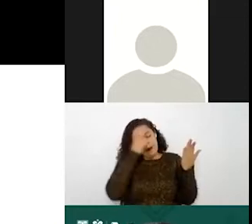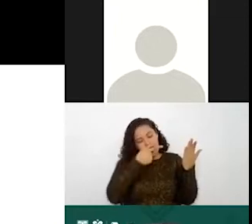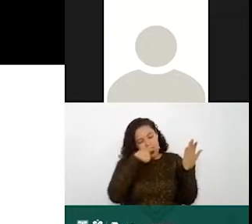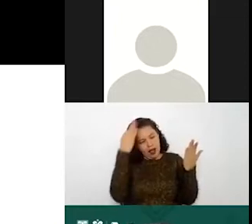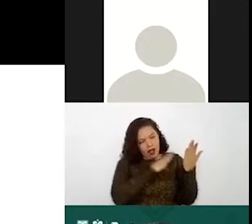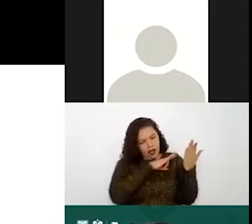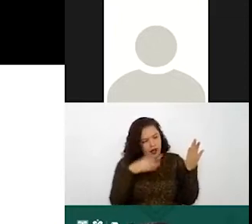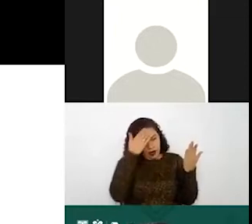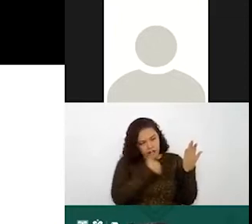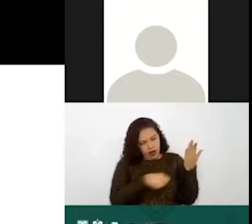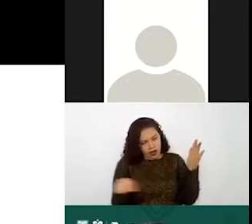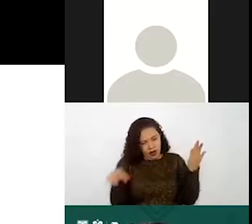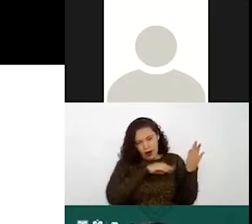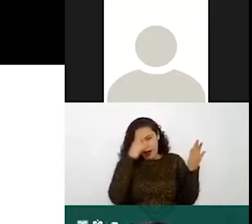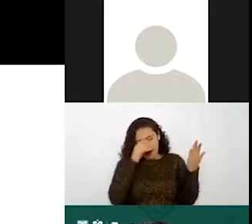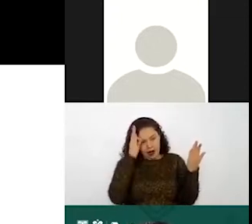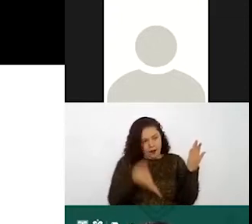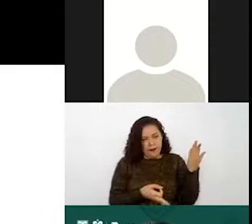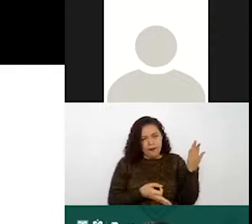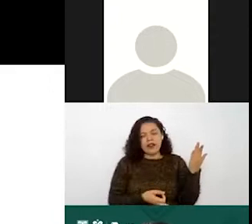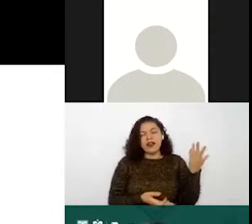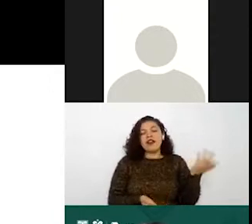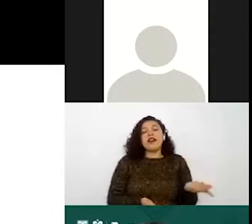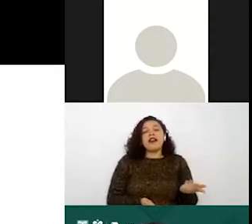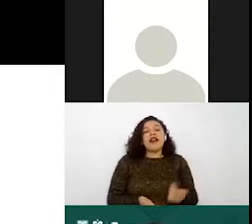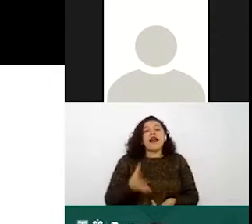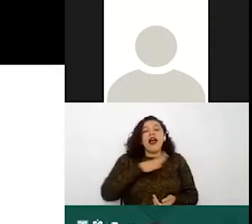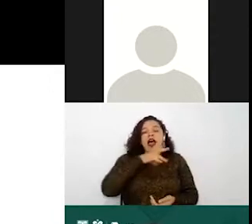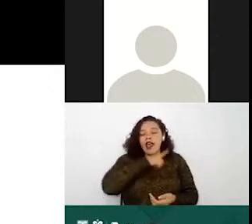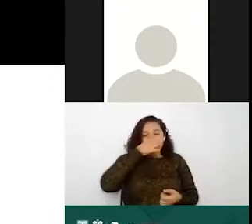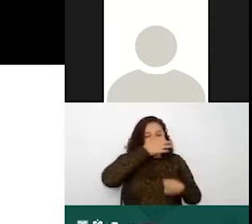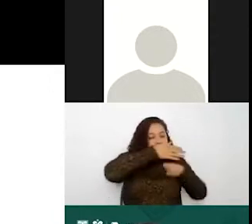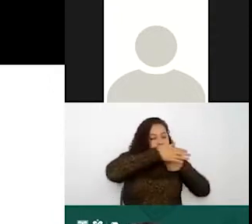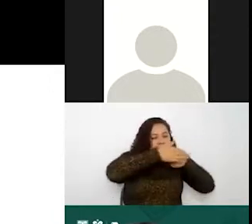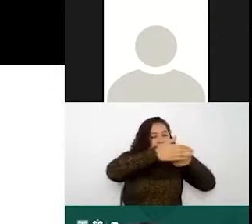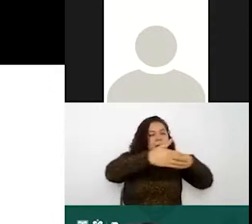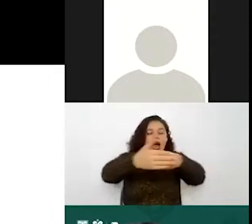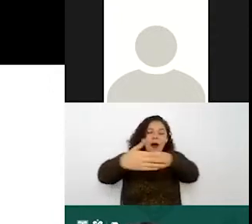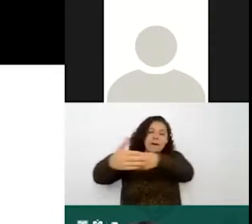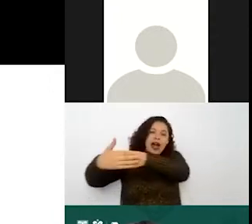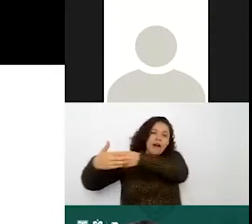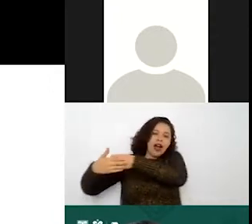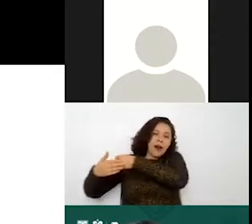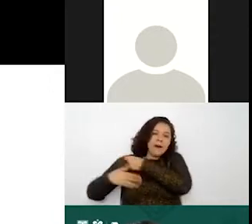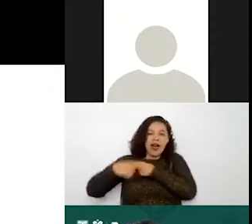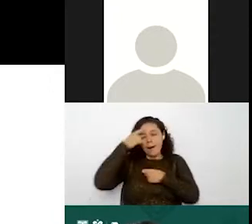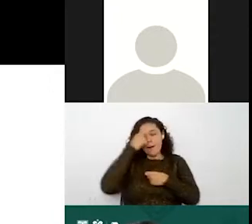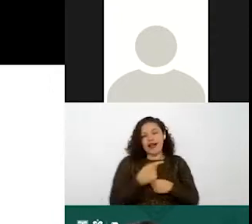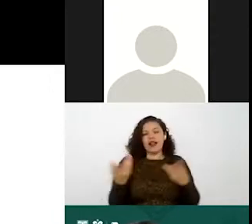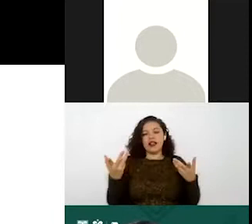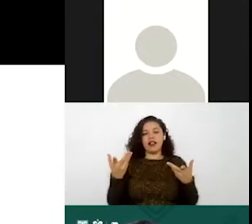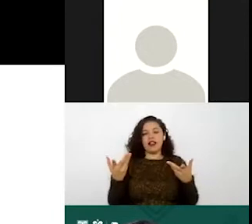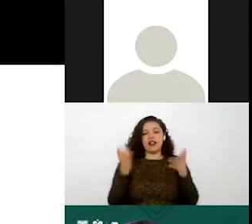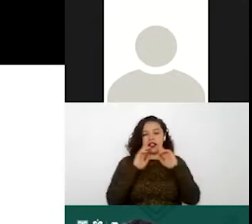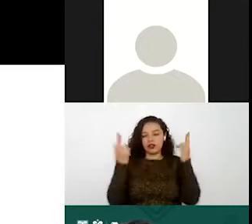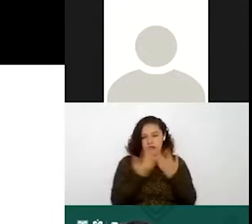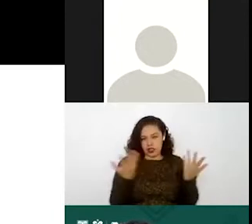presupuesto si tiene que haber una convocatoria previa a la realización de la sesión